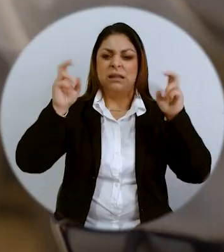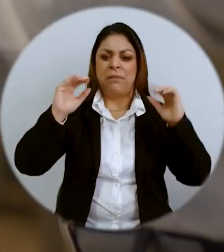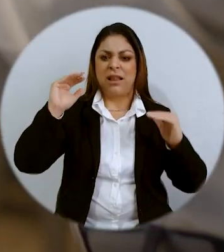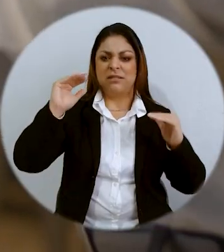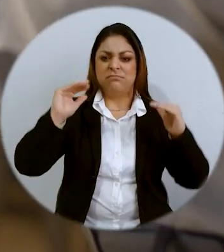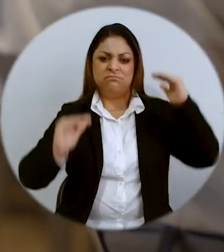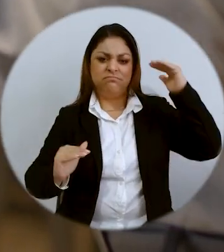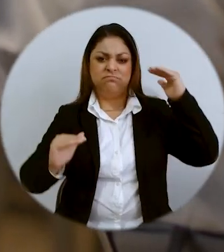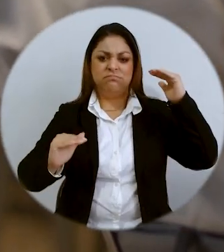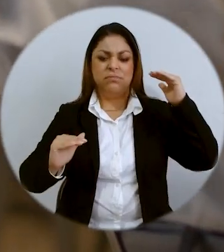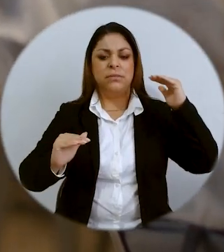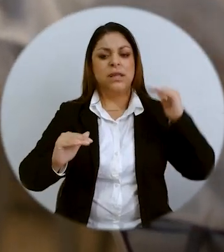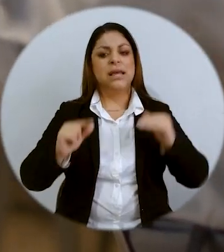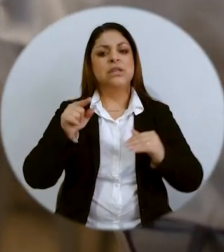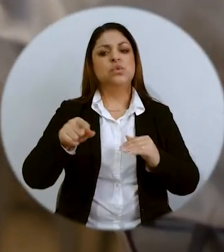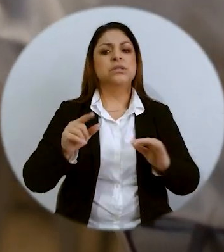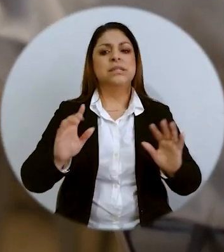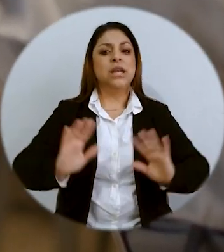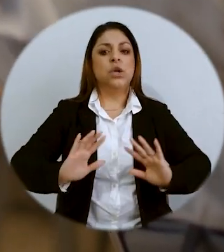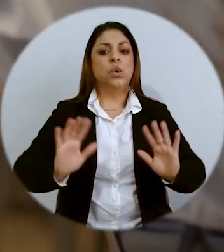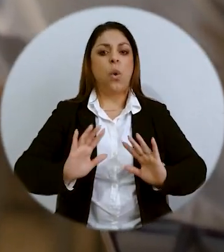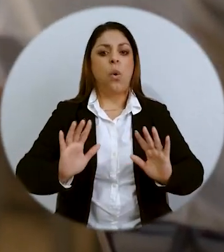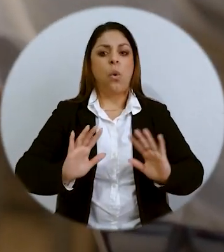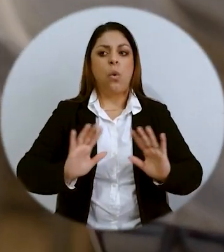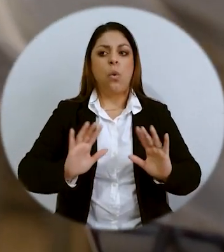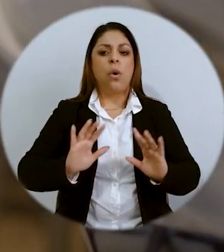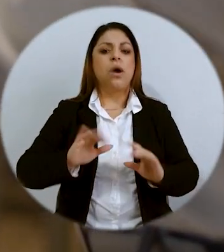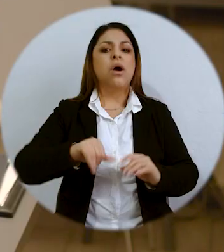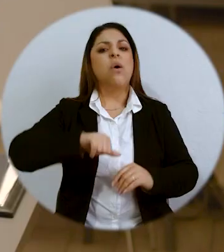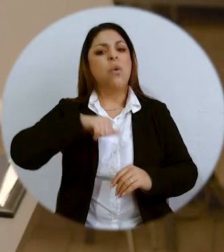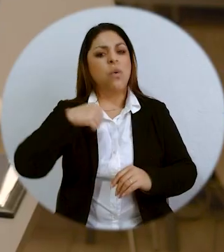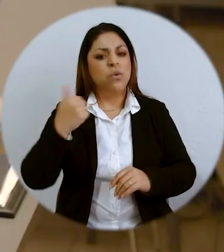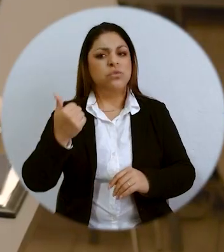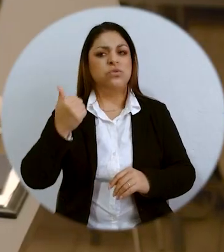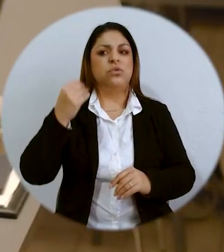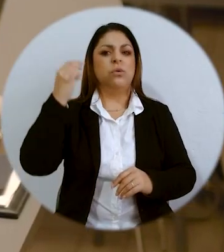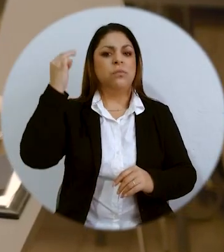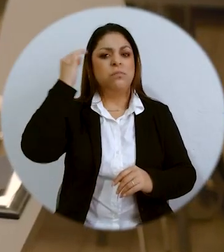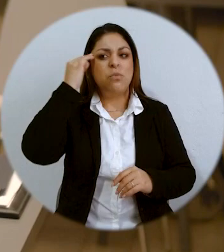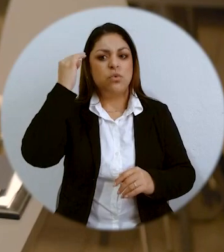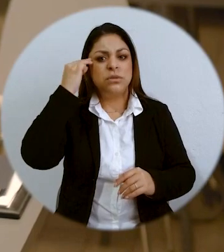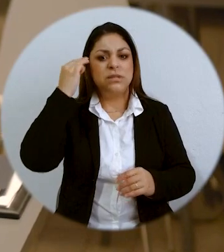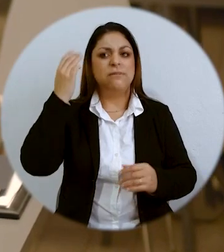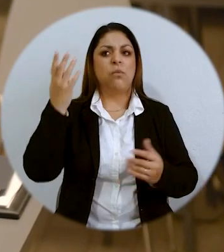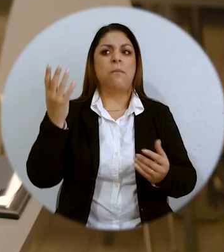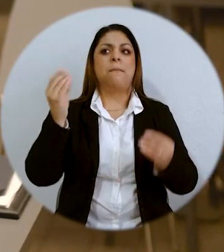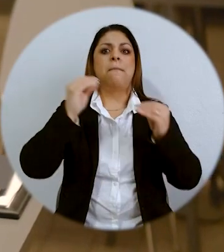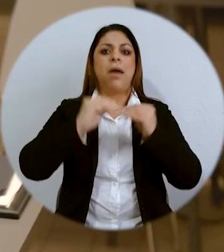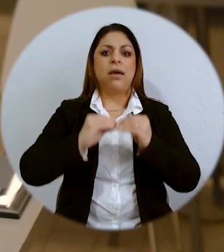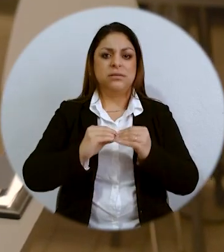brechas es que no se vuelva otro motivo más de